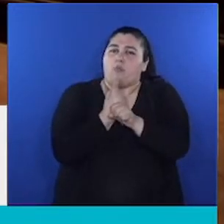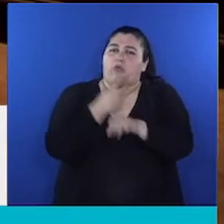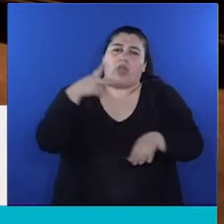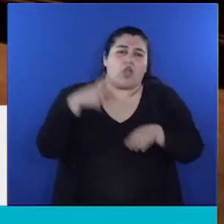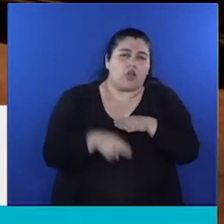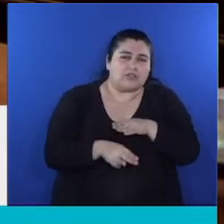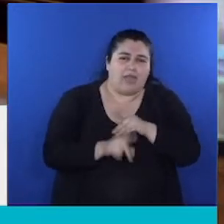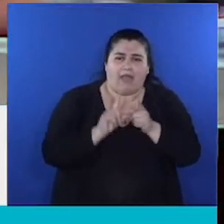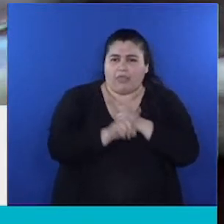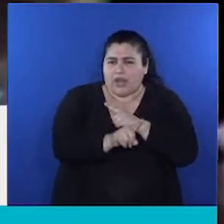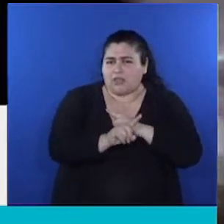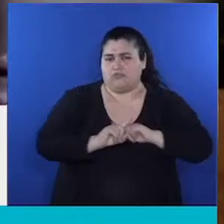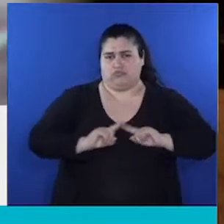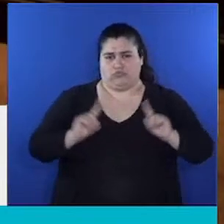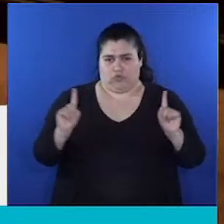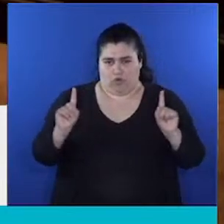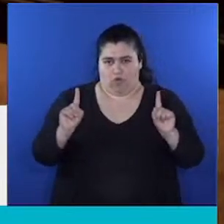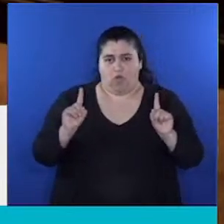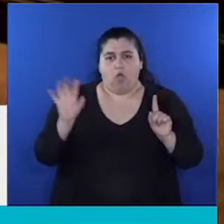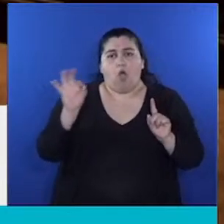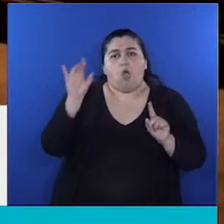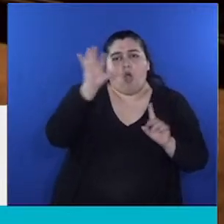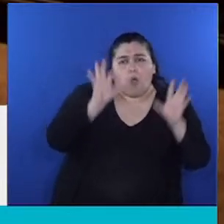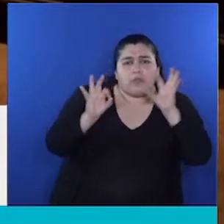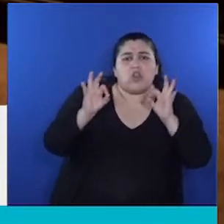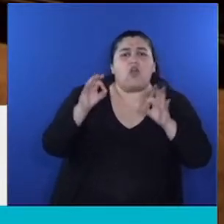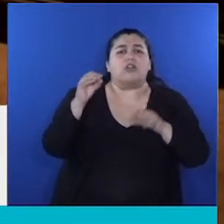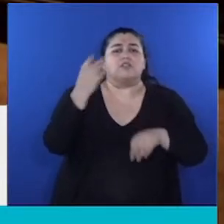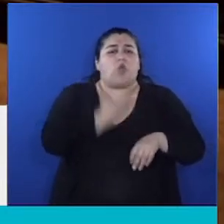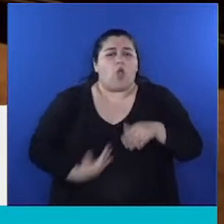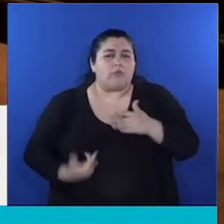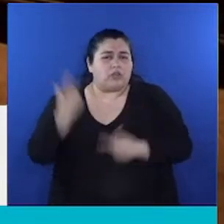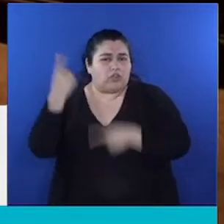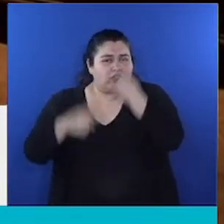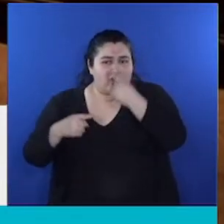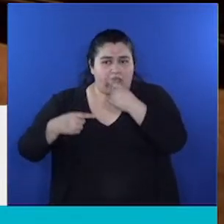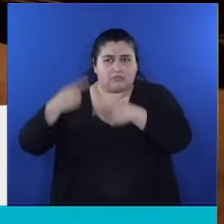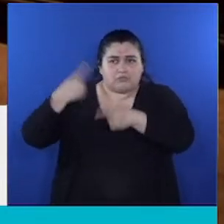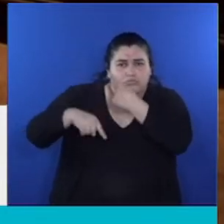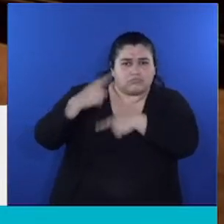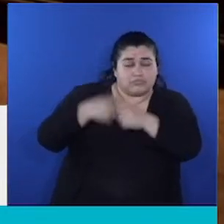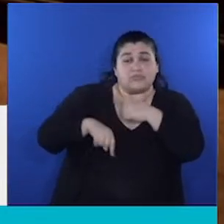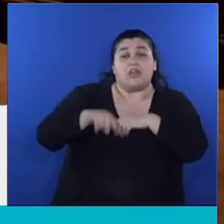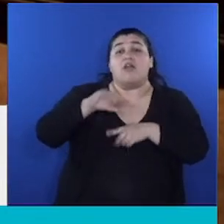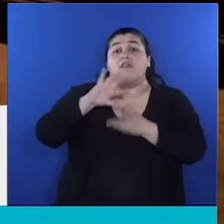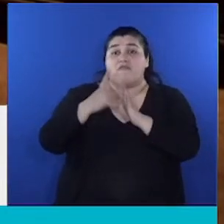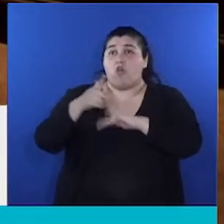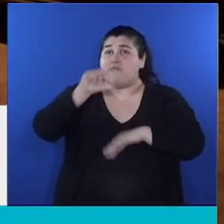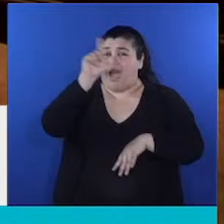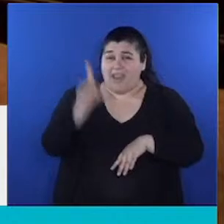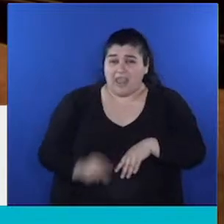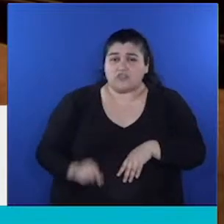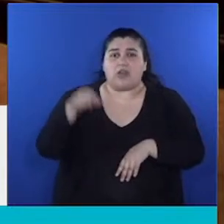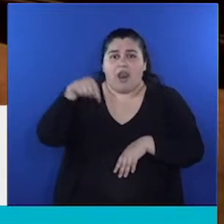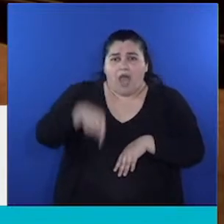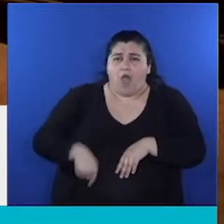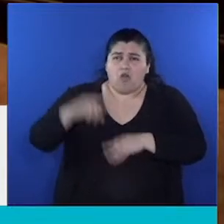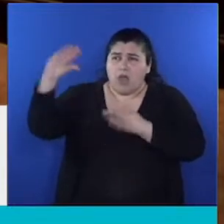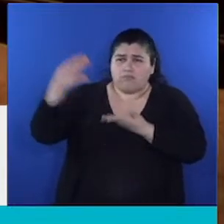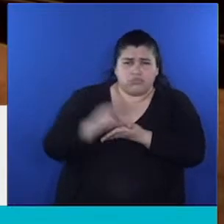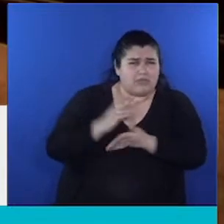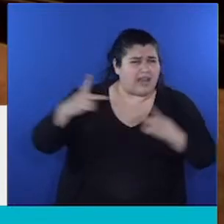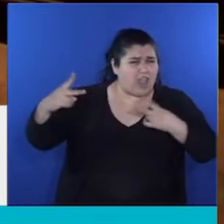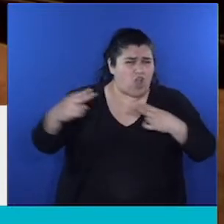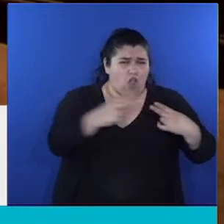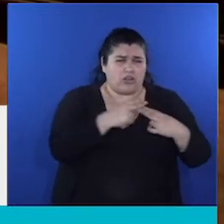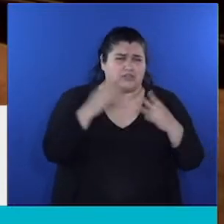las decisiones unilaterales de los gobiernos. Estamos viviendo a nivel nacional un recorte estructural de todo lo que tiene que ver con políticas